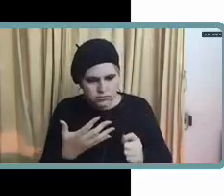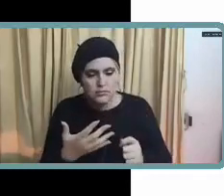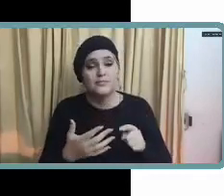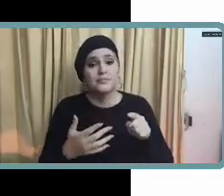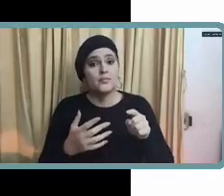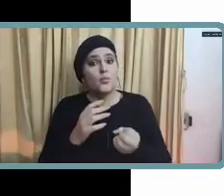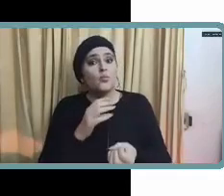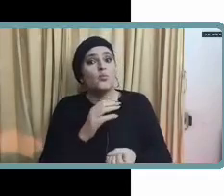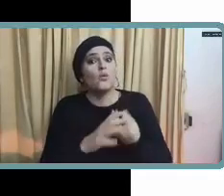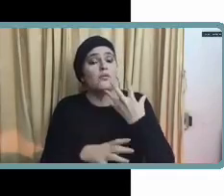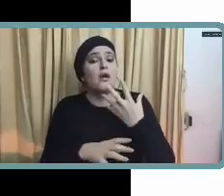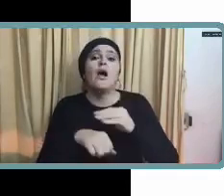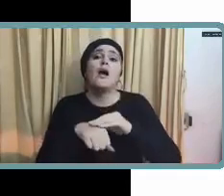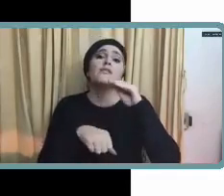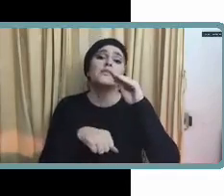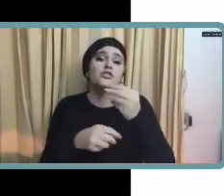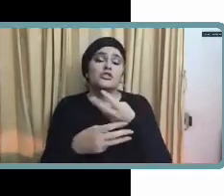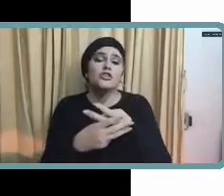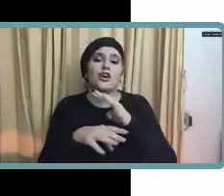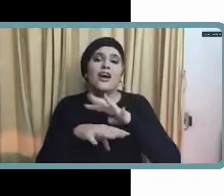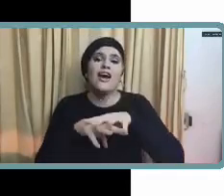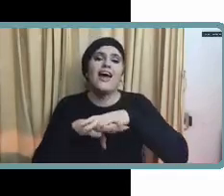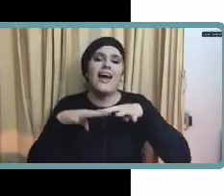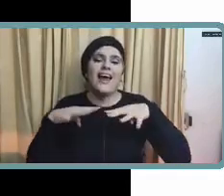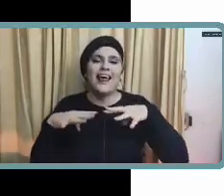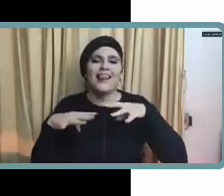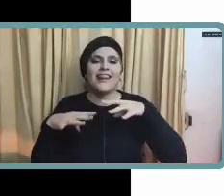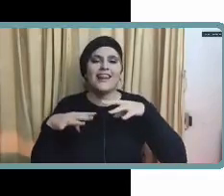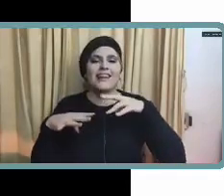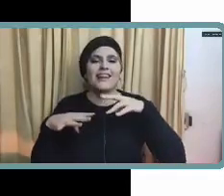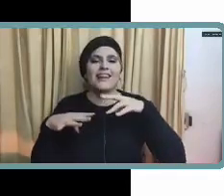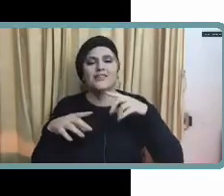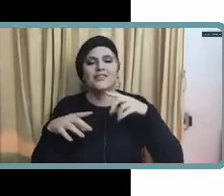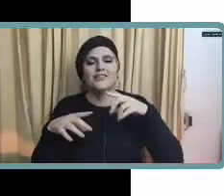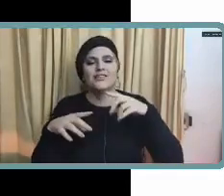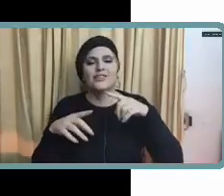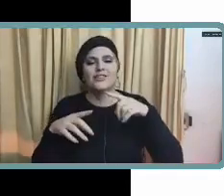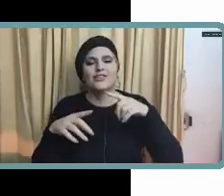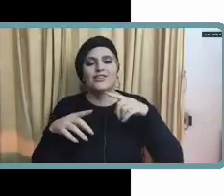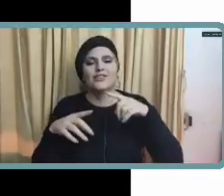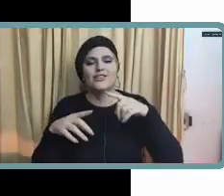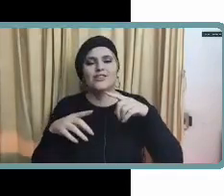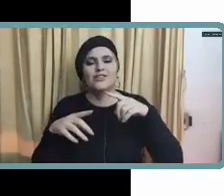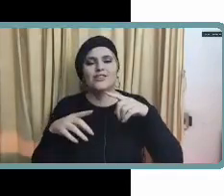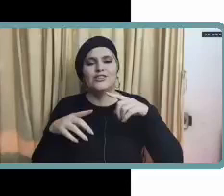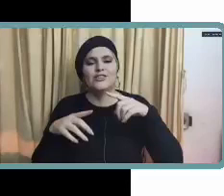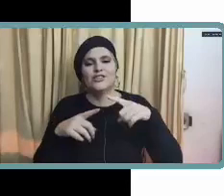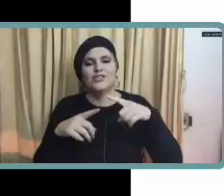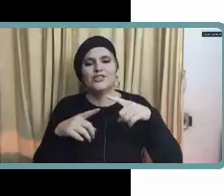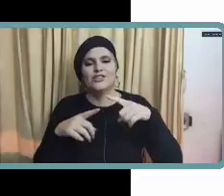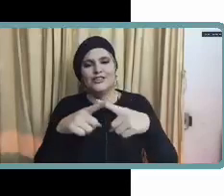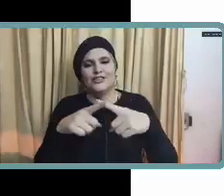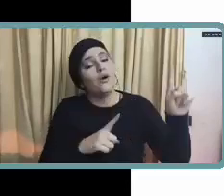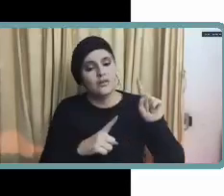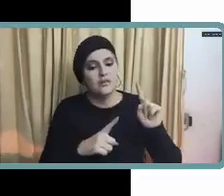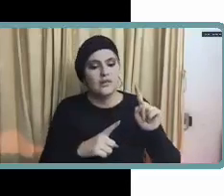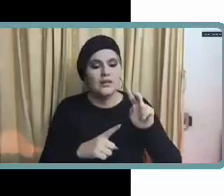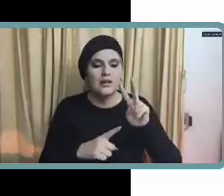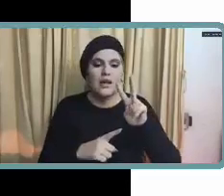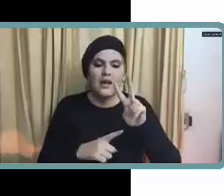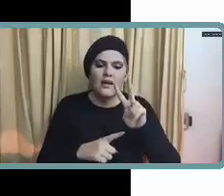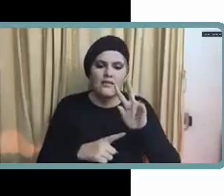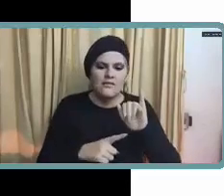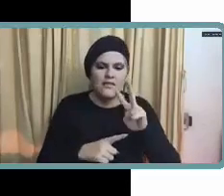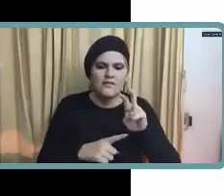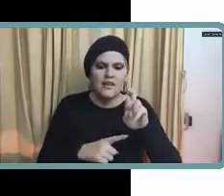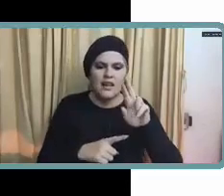dar en nuestras redes sociales. Y otra herramienta que está también en proceso de validación es el Vineland, que si bien no es de